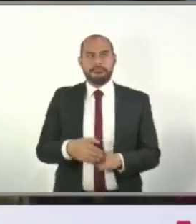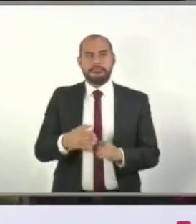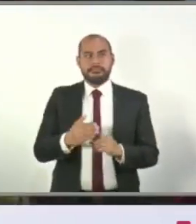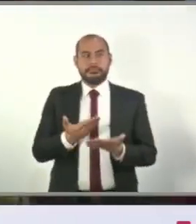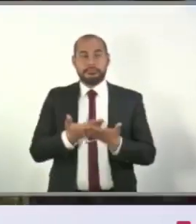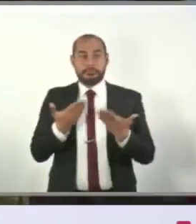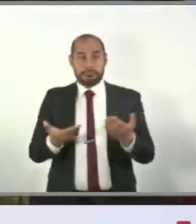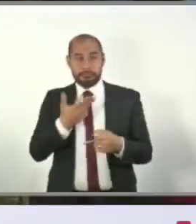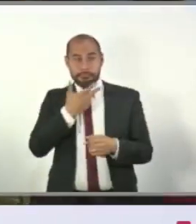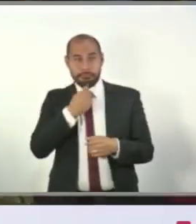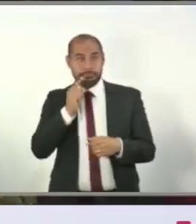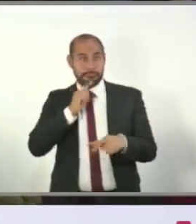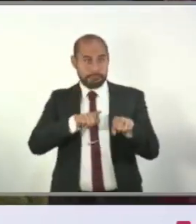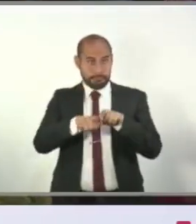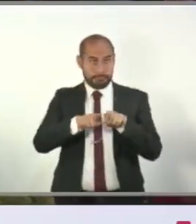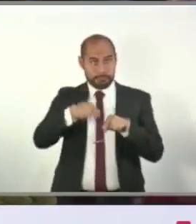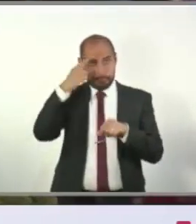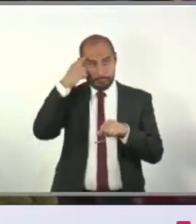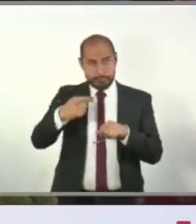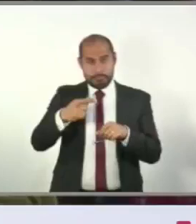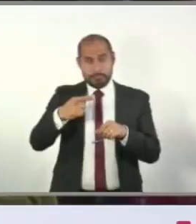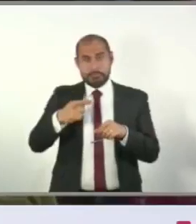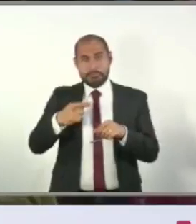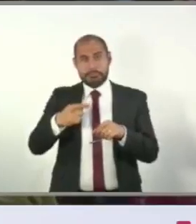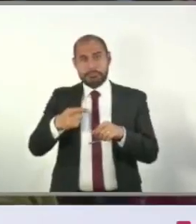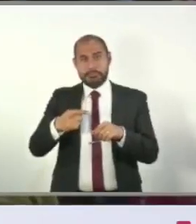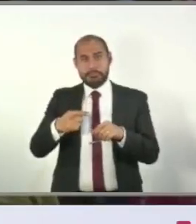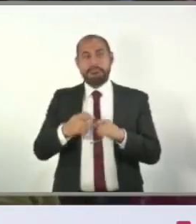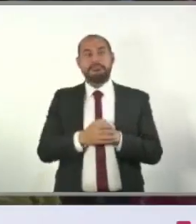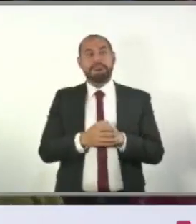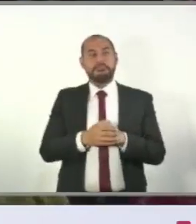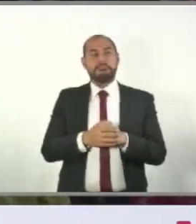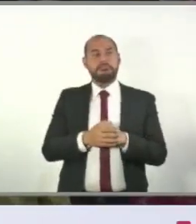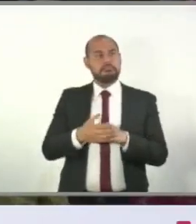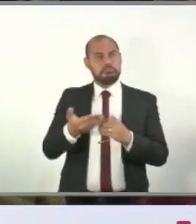Hermanos y hermanas, para que este sacrificio mío